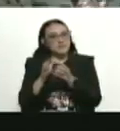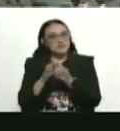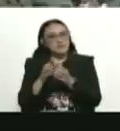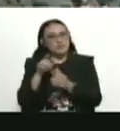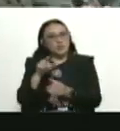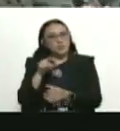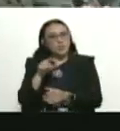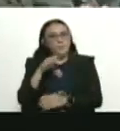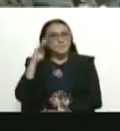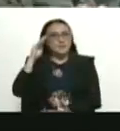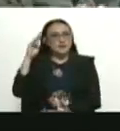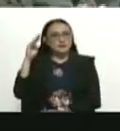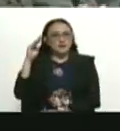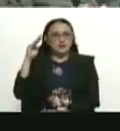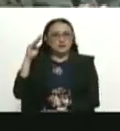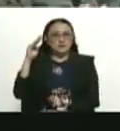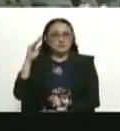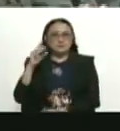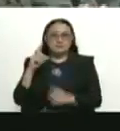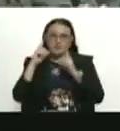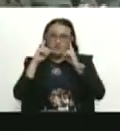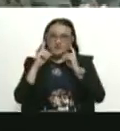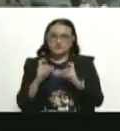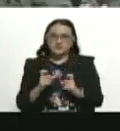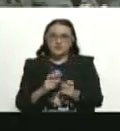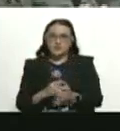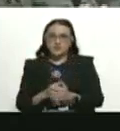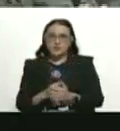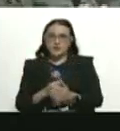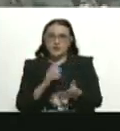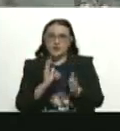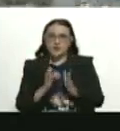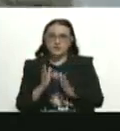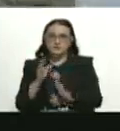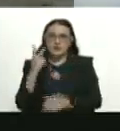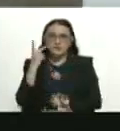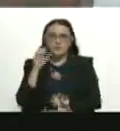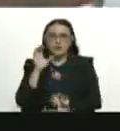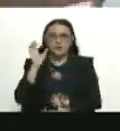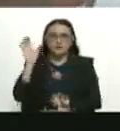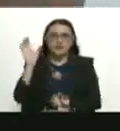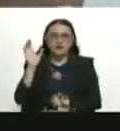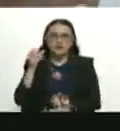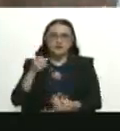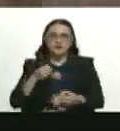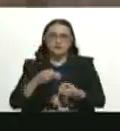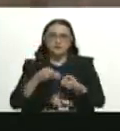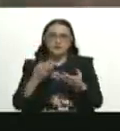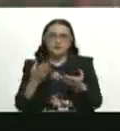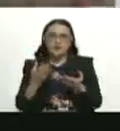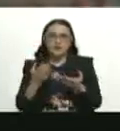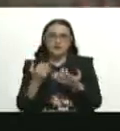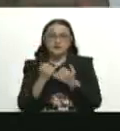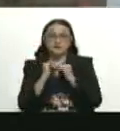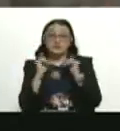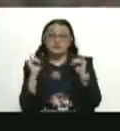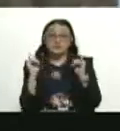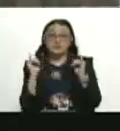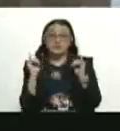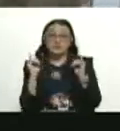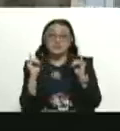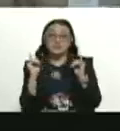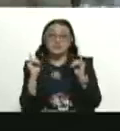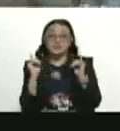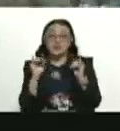militar, esencialmente profesional, organizada por el Estado para garantizar la independencia y